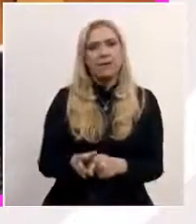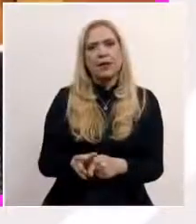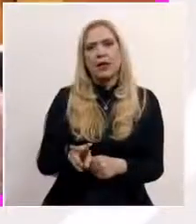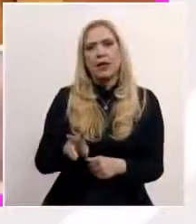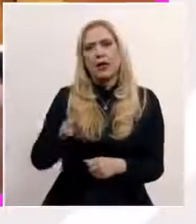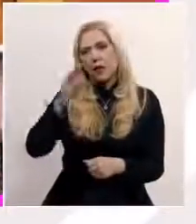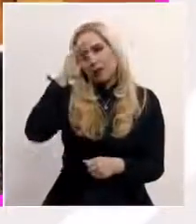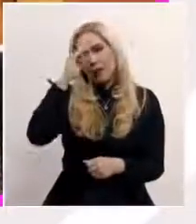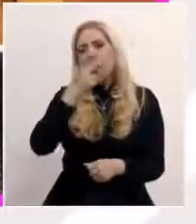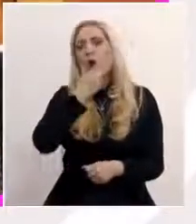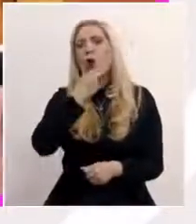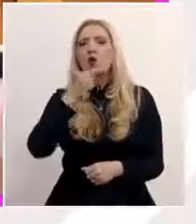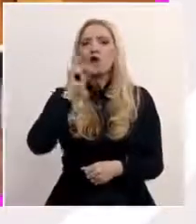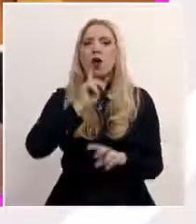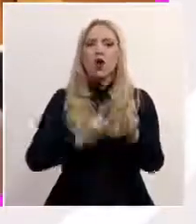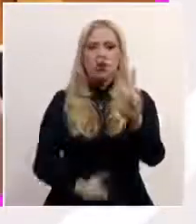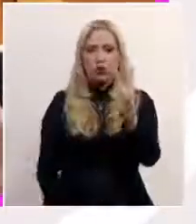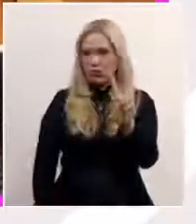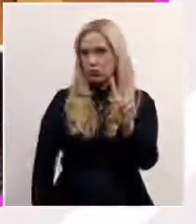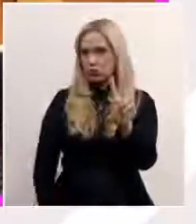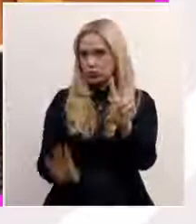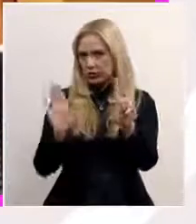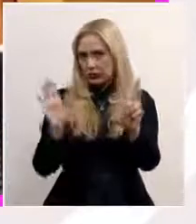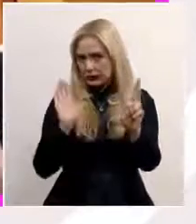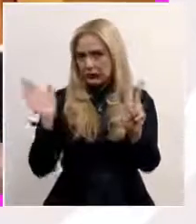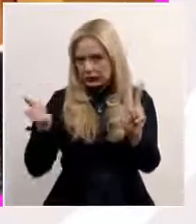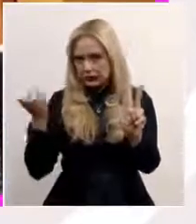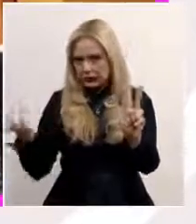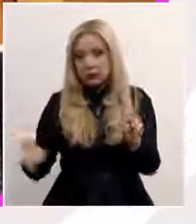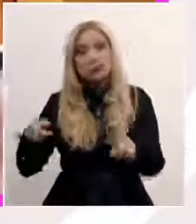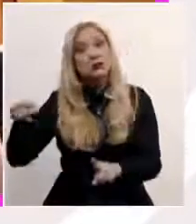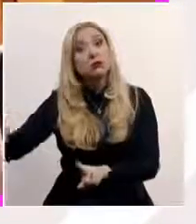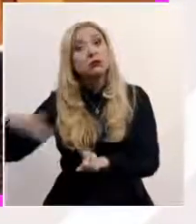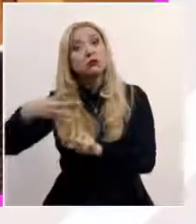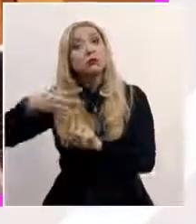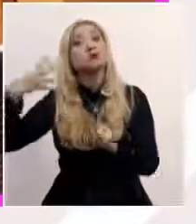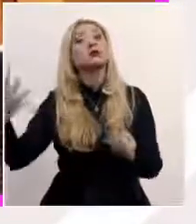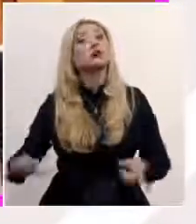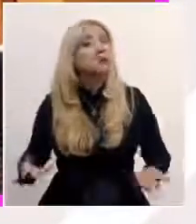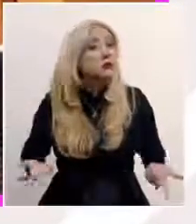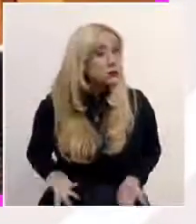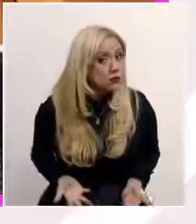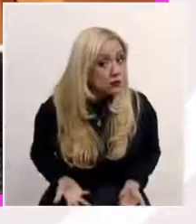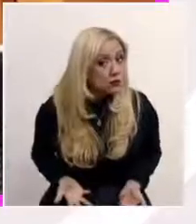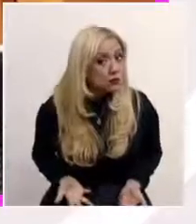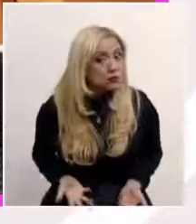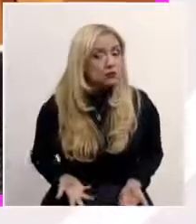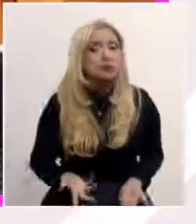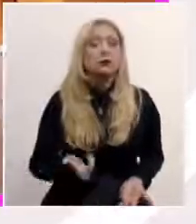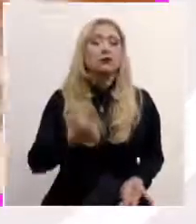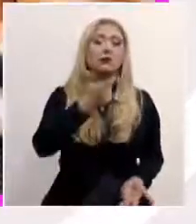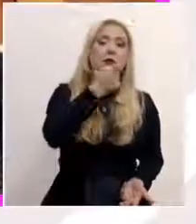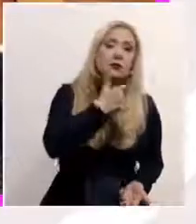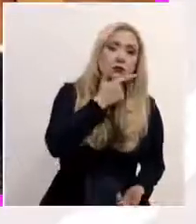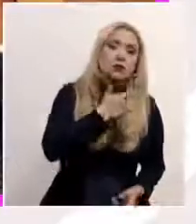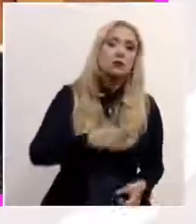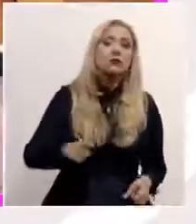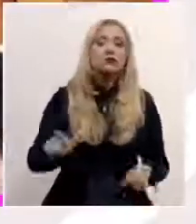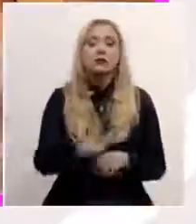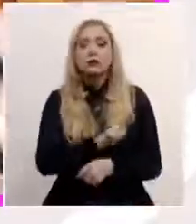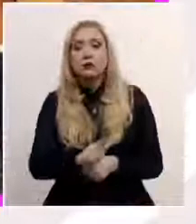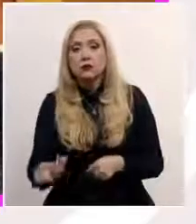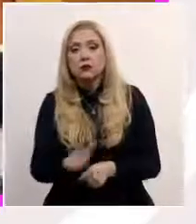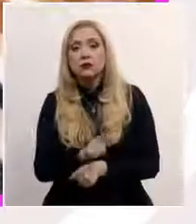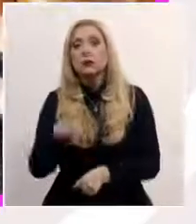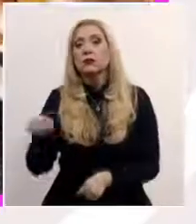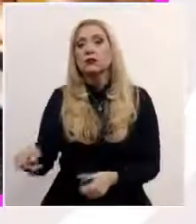heterosexual, pero me parece que también es importante reconocer la diversidad familiar, ¿no? Hablar sobre familias homoparentales y familias